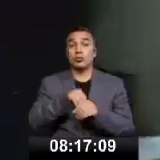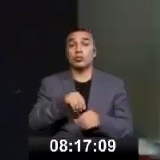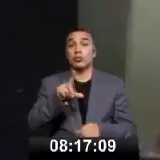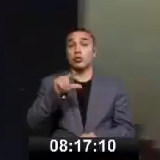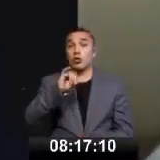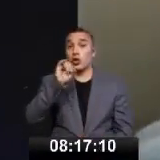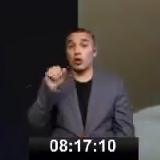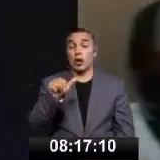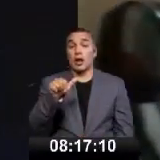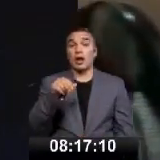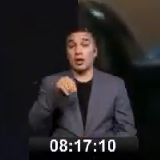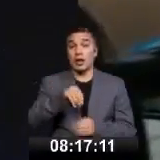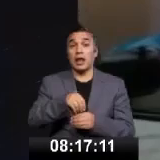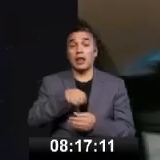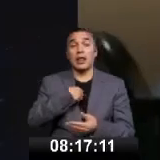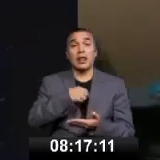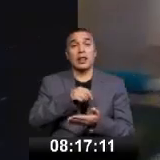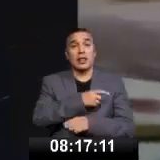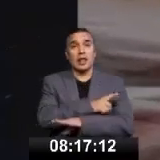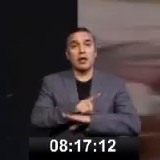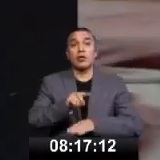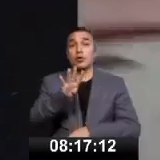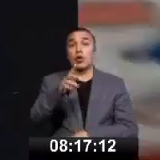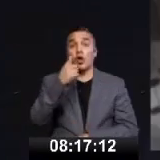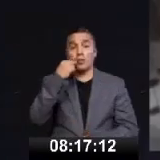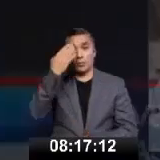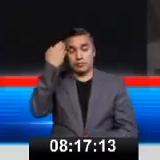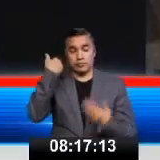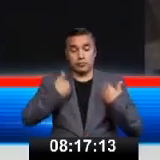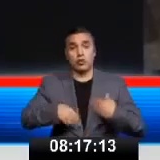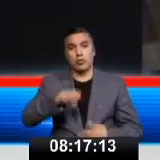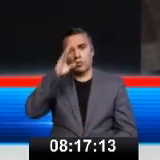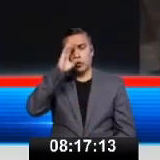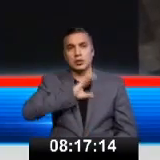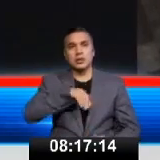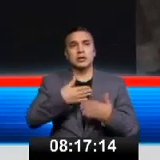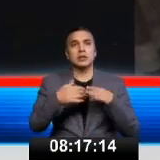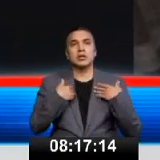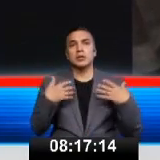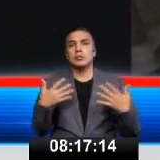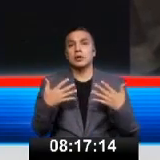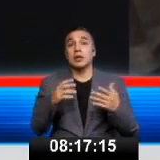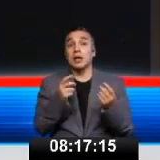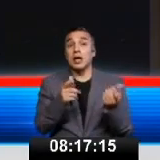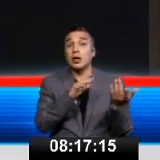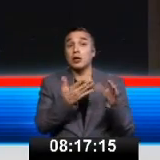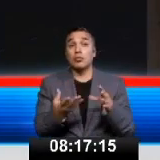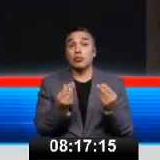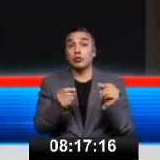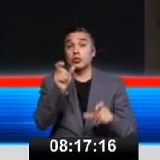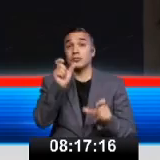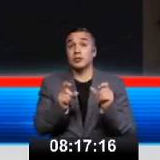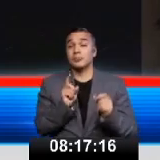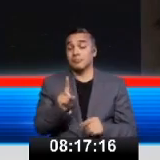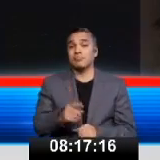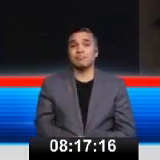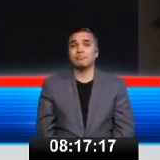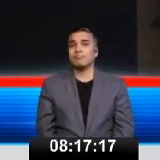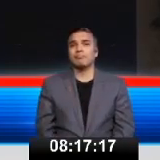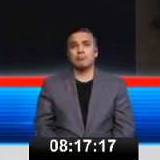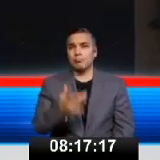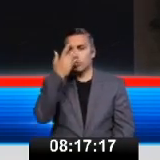Lojas, en Daule, 4 hombres vestidos de policía sembraron el terror. casi matan a varias personas